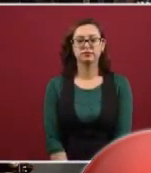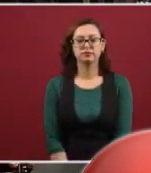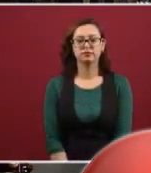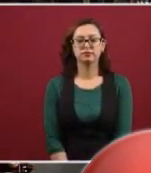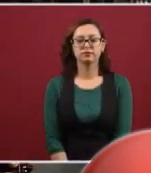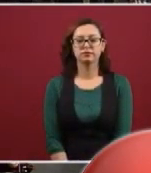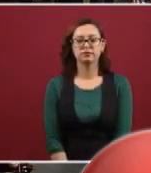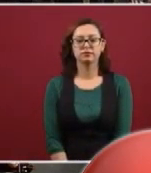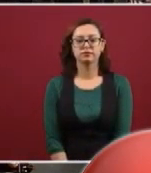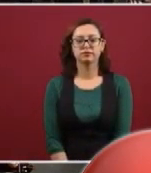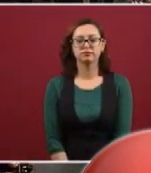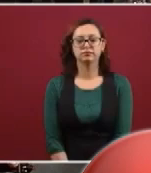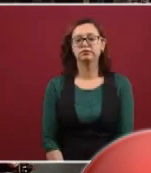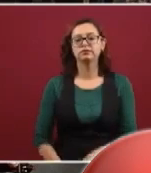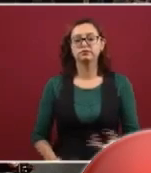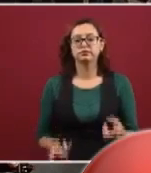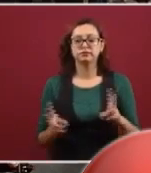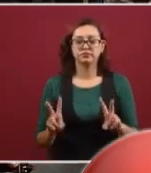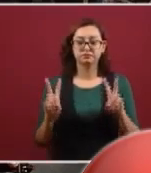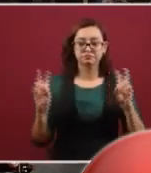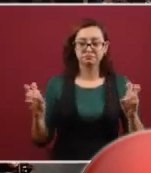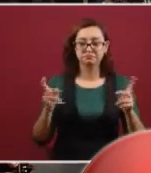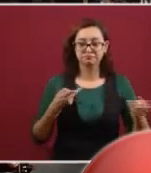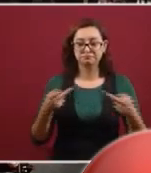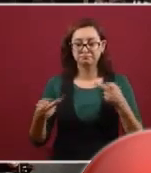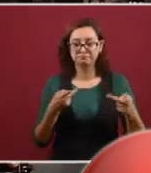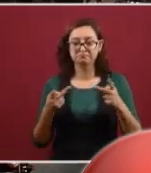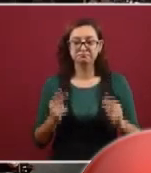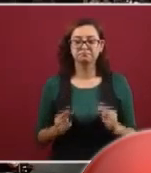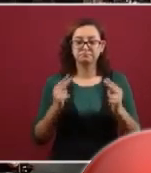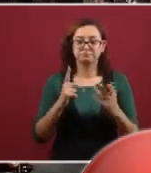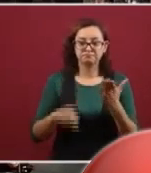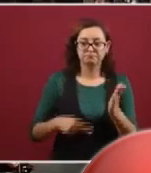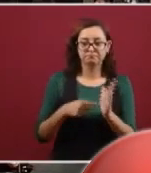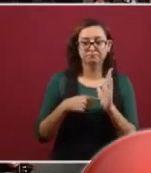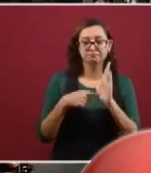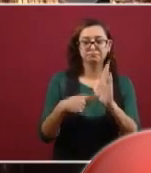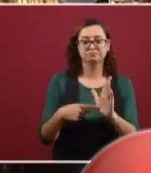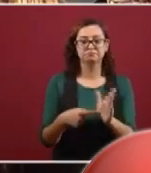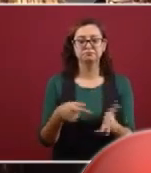Bueno, pues este es el plan de negocios de Pemex.